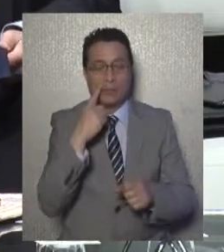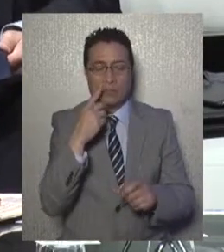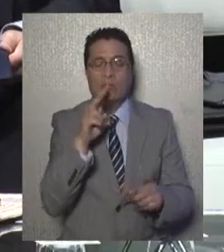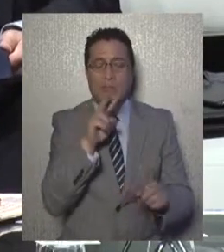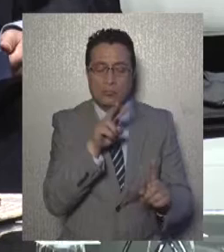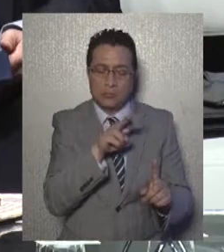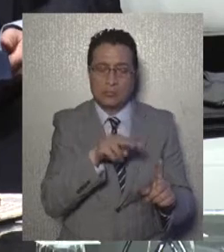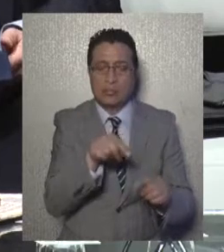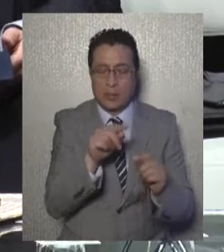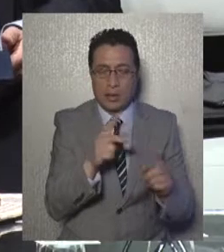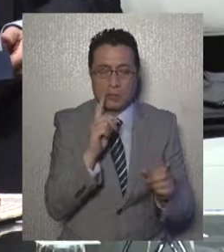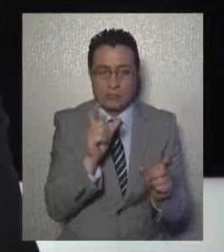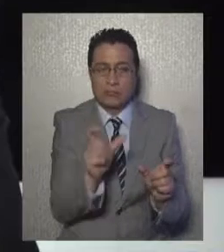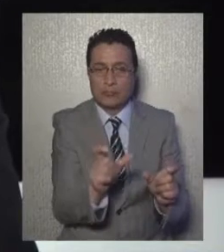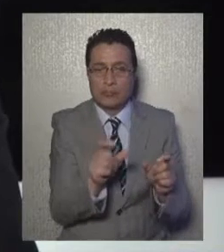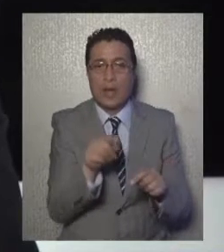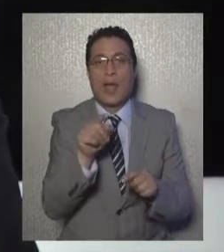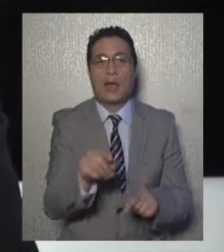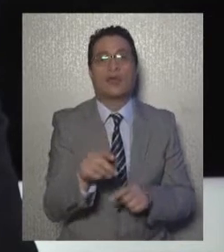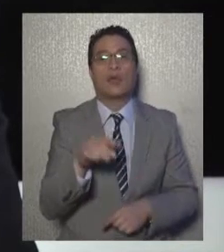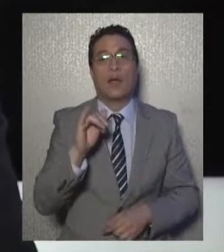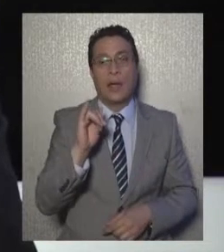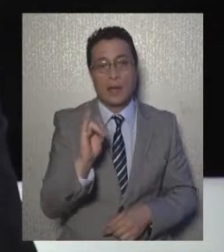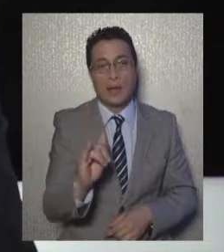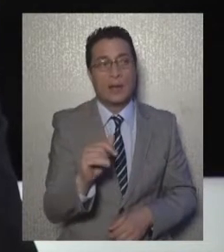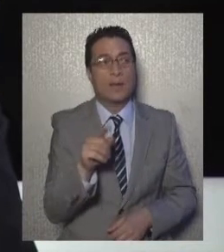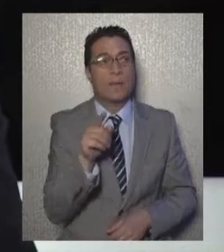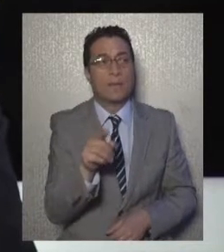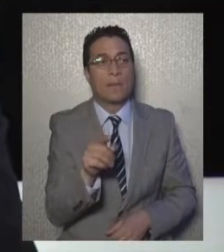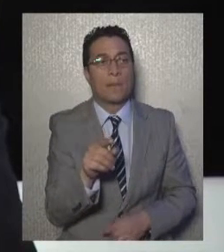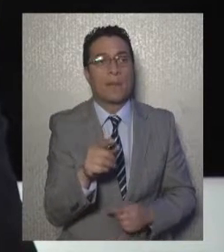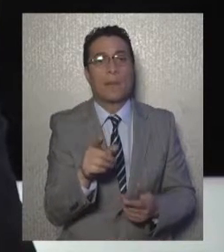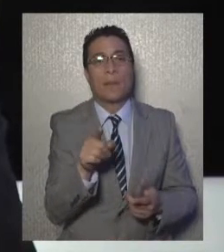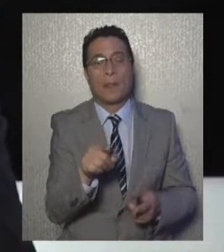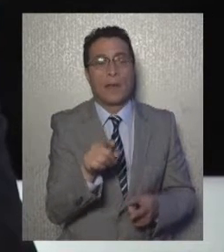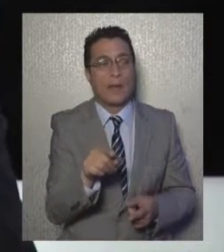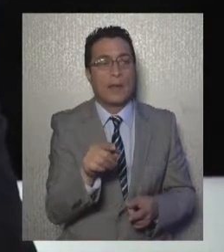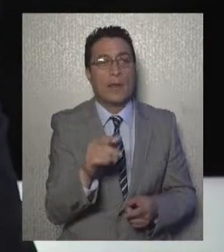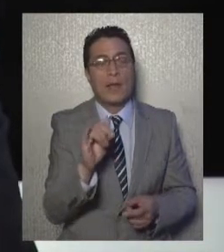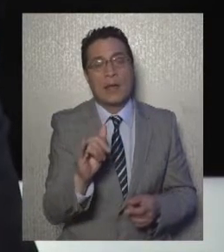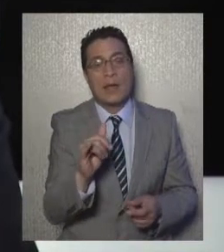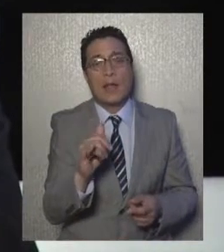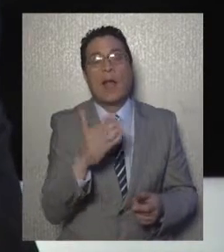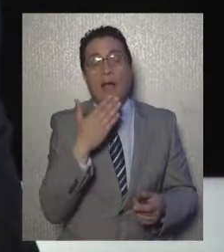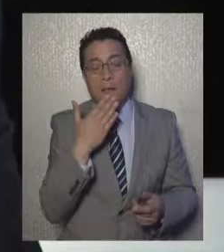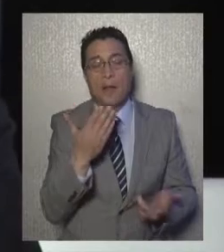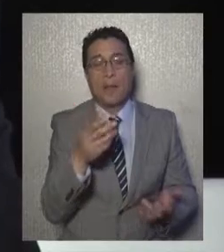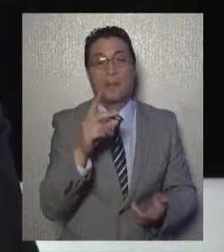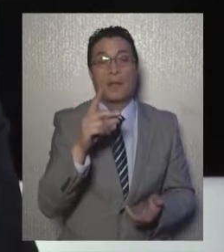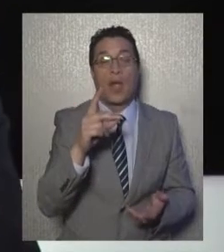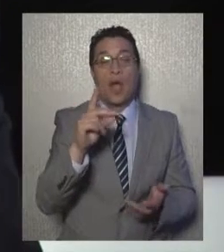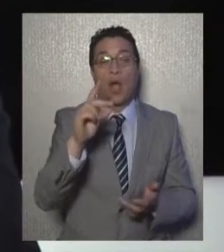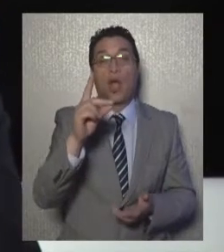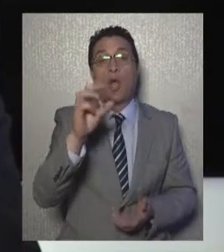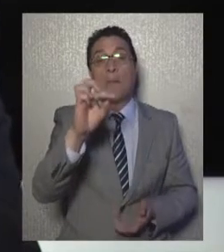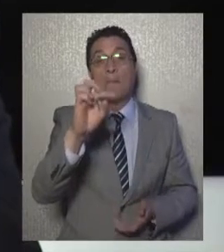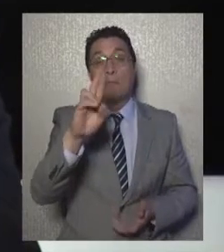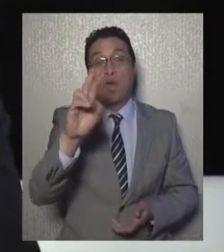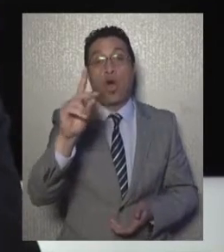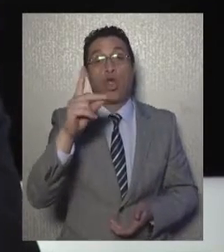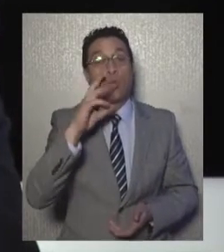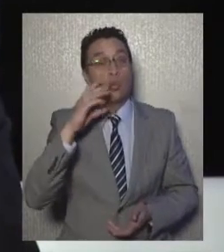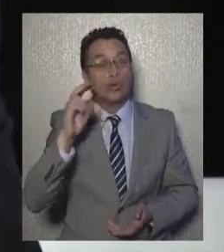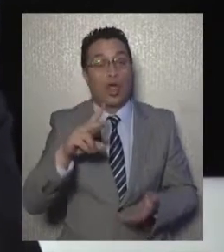monitoreando esto. Y en el caso de la productividad digital, diría que el